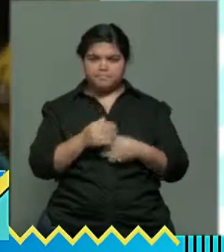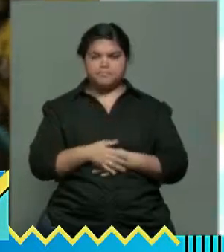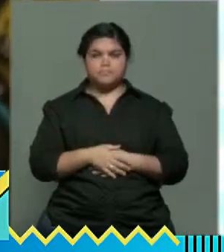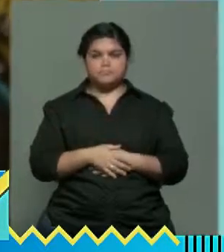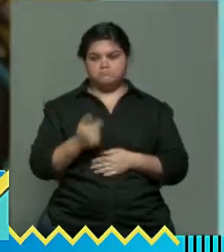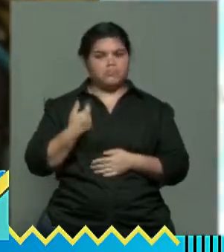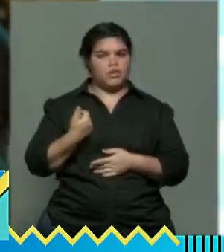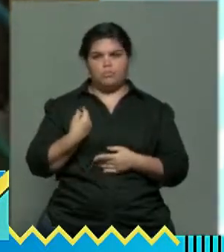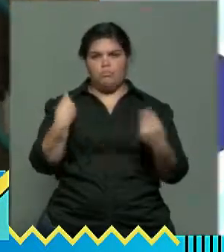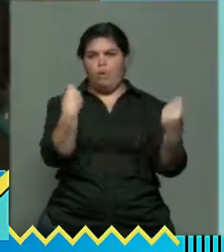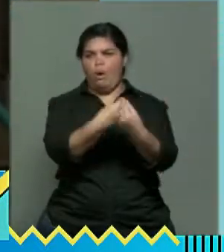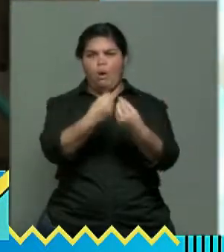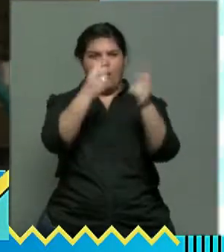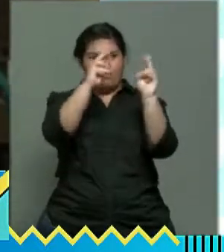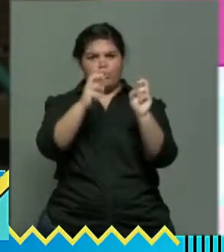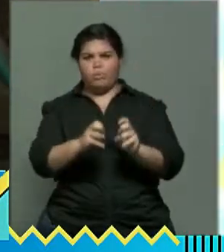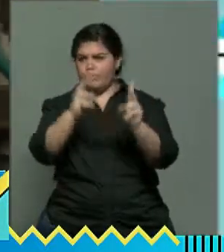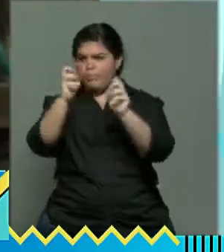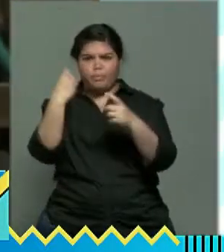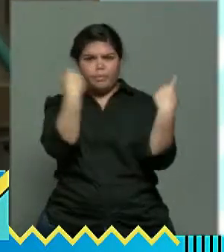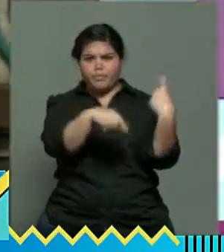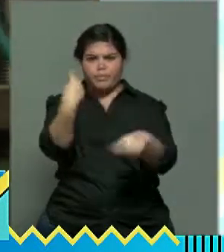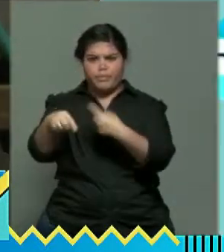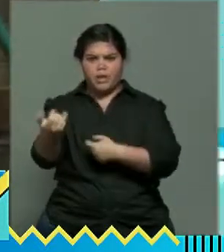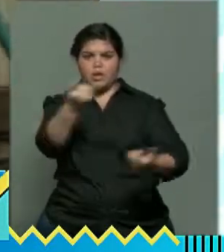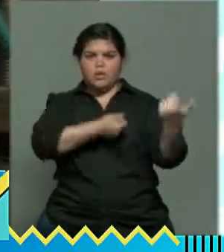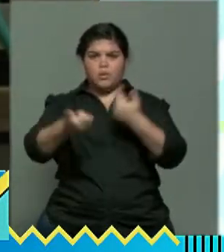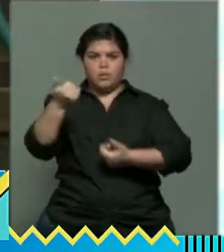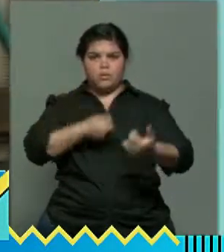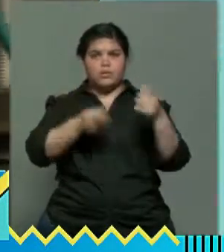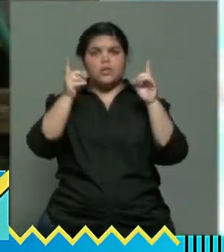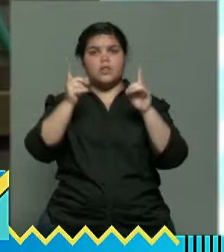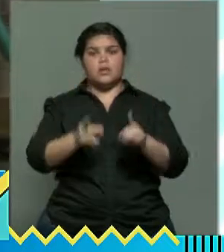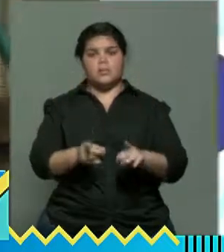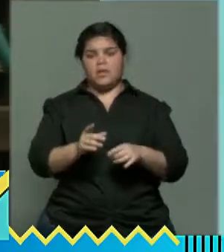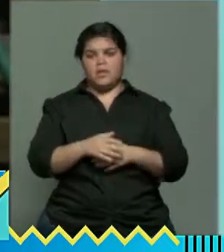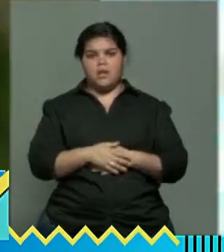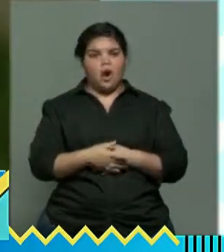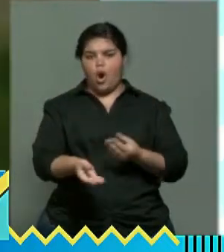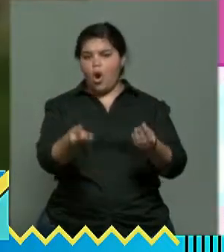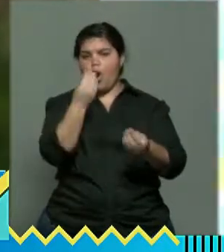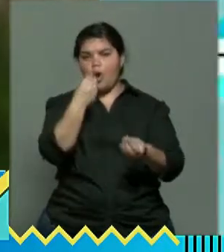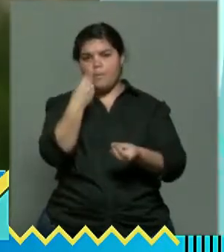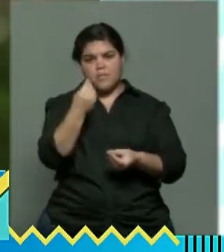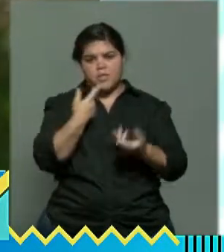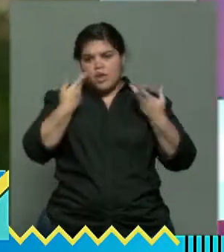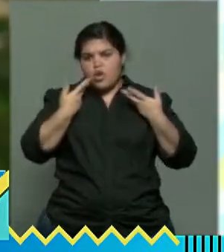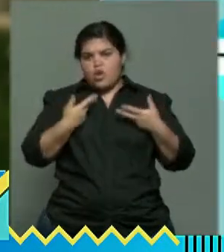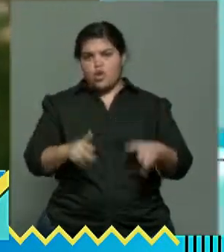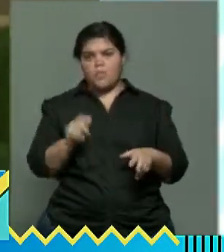dicho muchísimos estudios, forma parte de la dieta mediterránea, que es la dieta que recomiendan